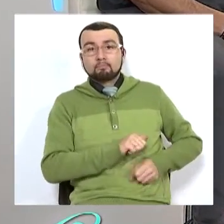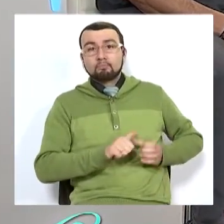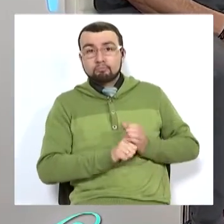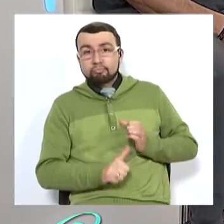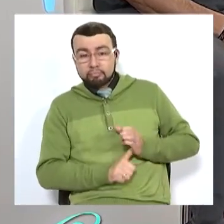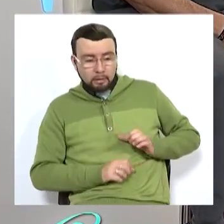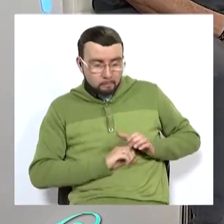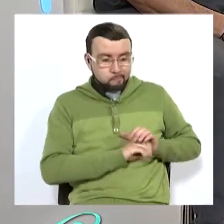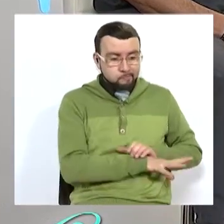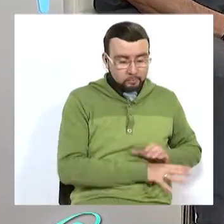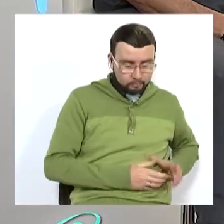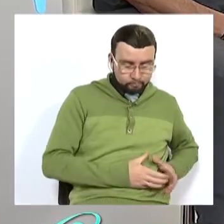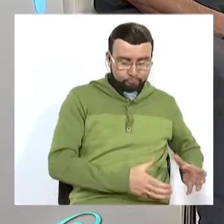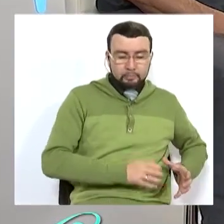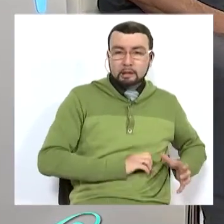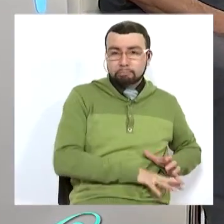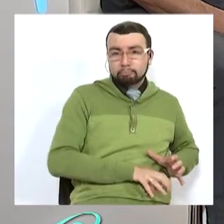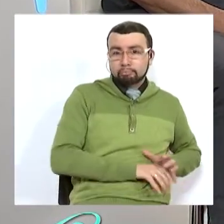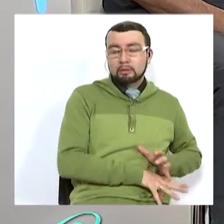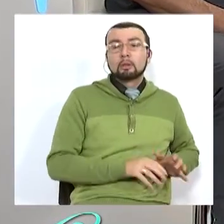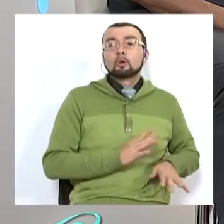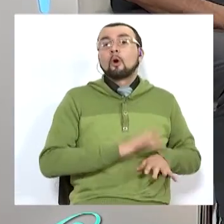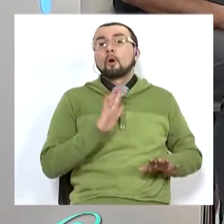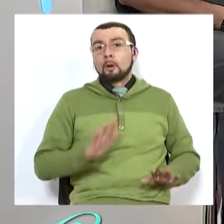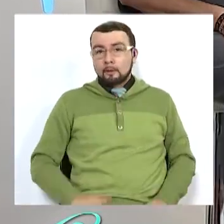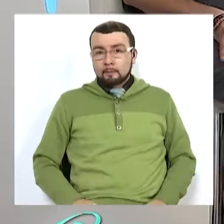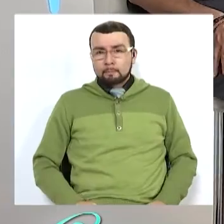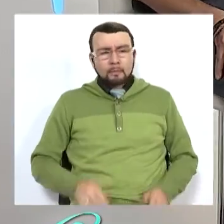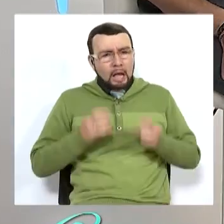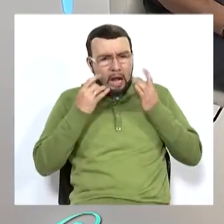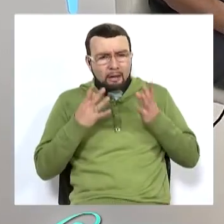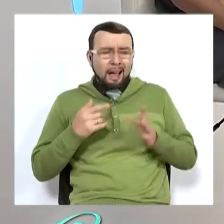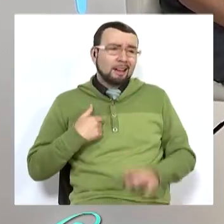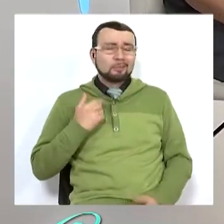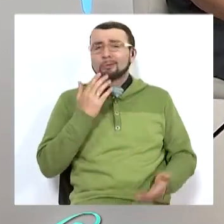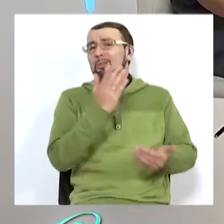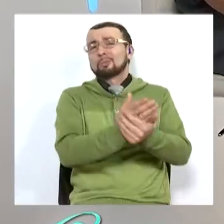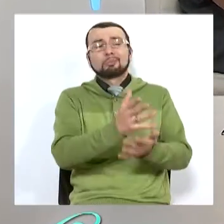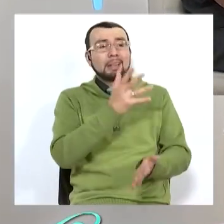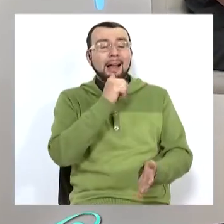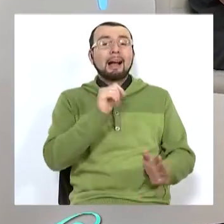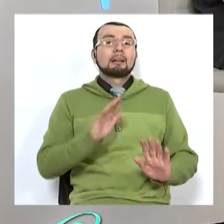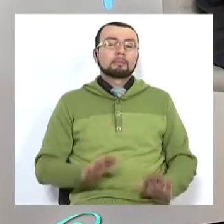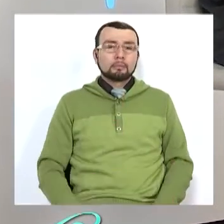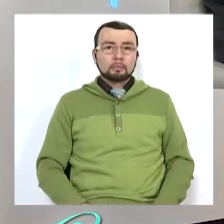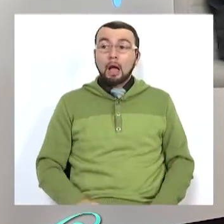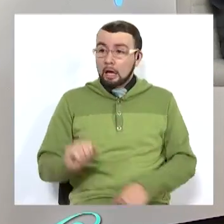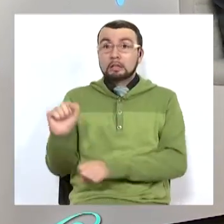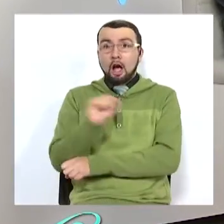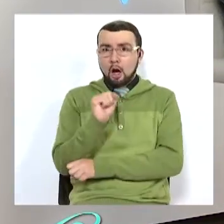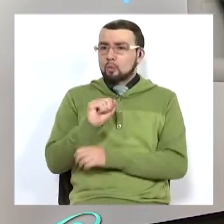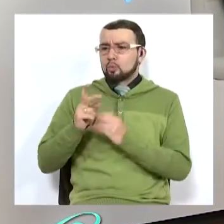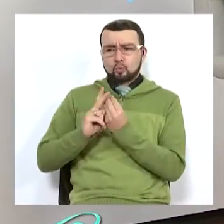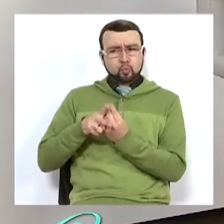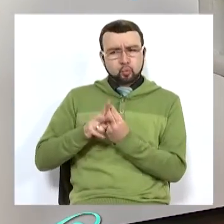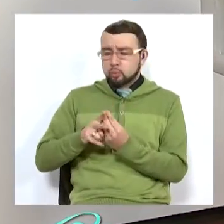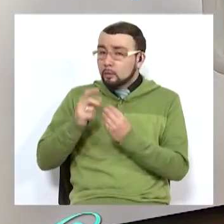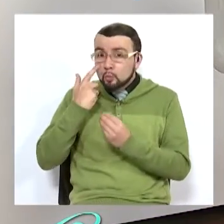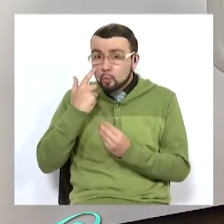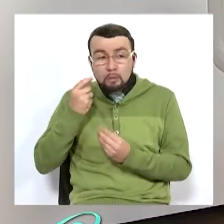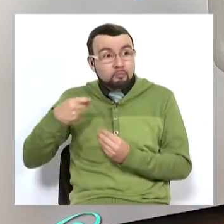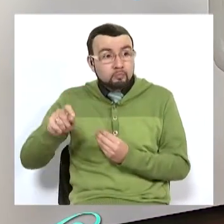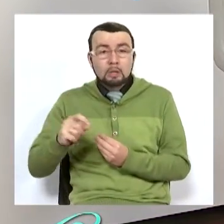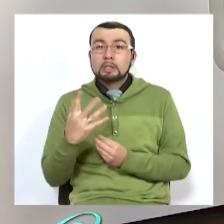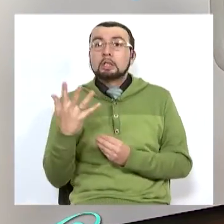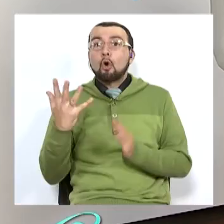ver tantas patologías graves, porque es que no fui a la consulta. Hay que llevar el carro a la revisión, eso sí, pilas que ya llegó a